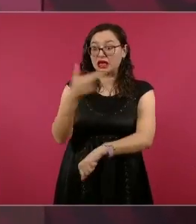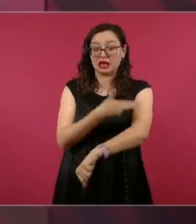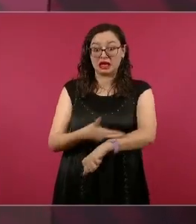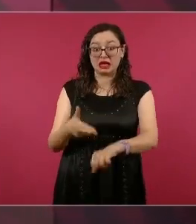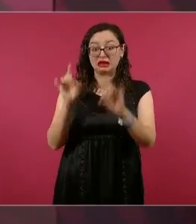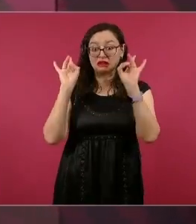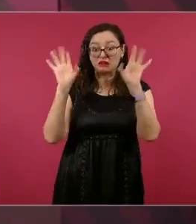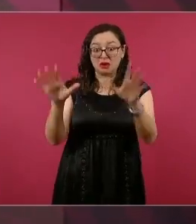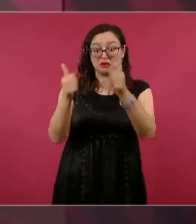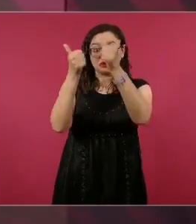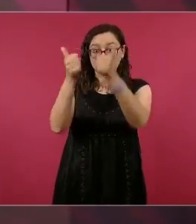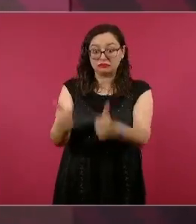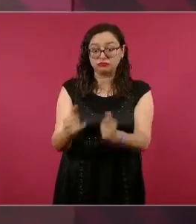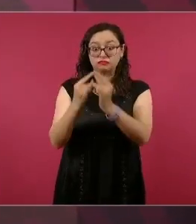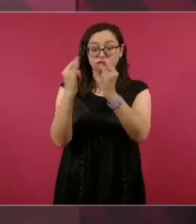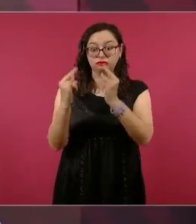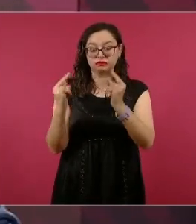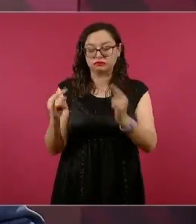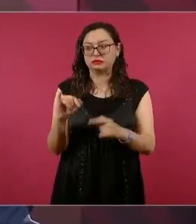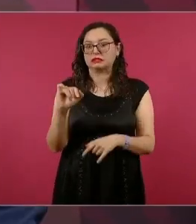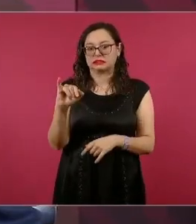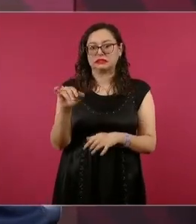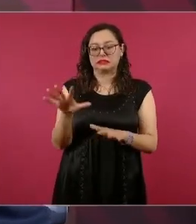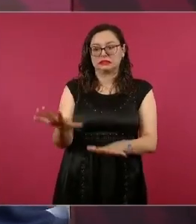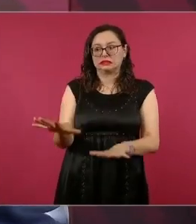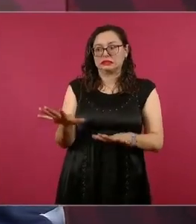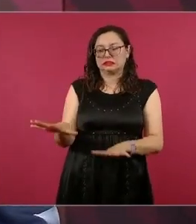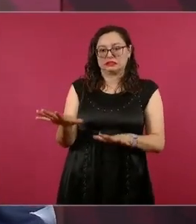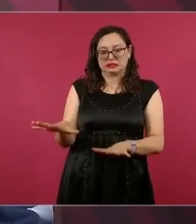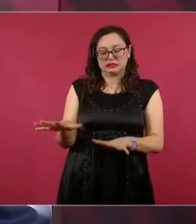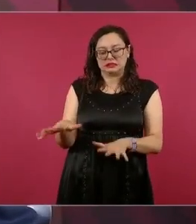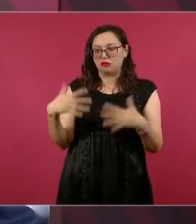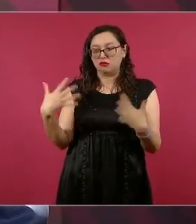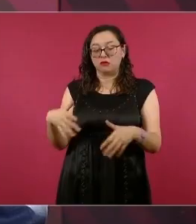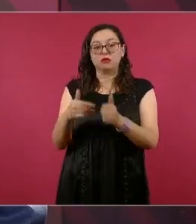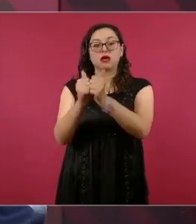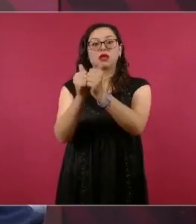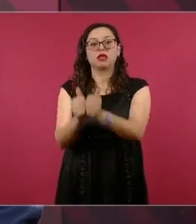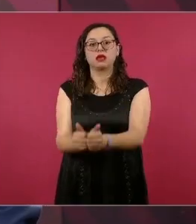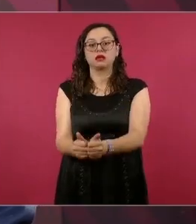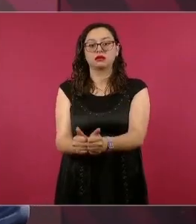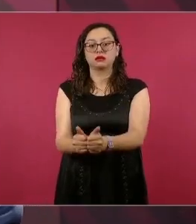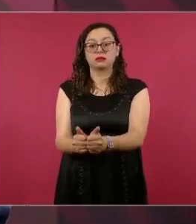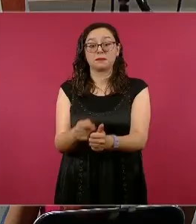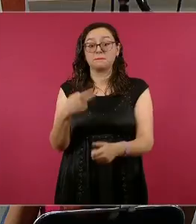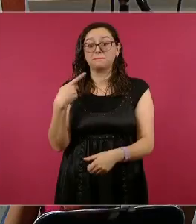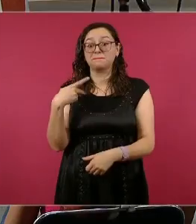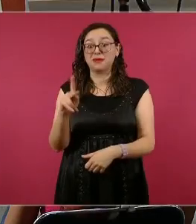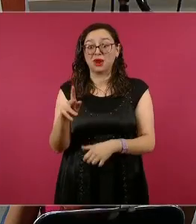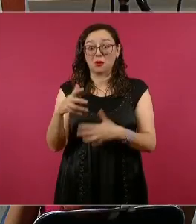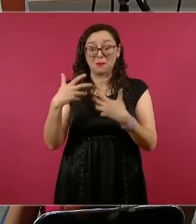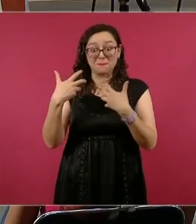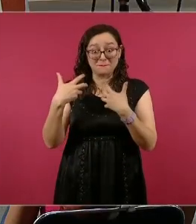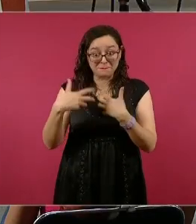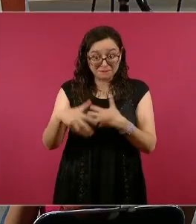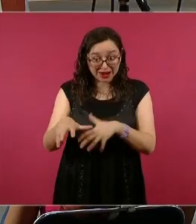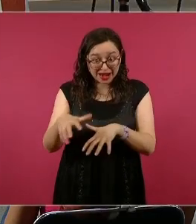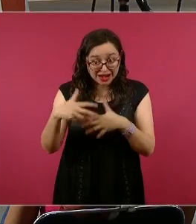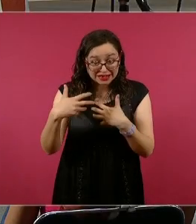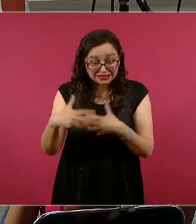pero si convocábamos a marchas con 200